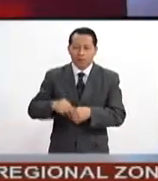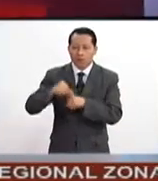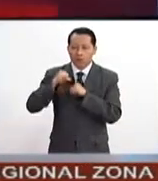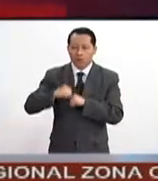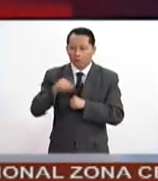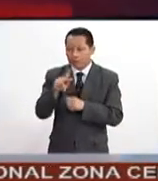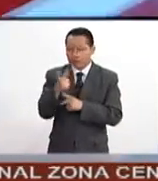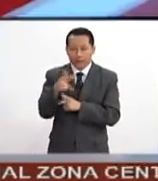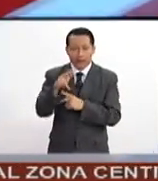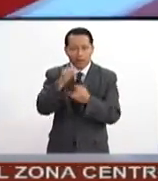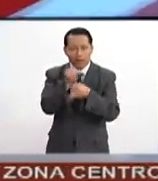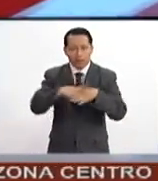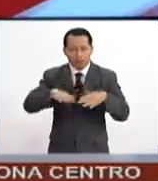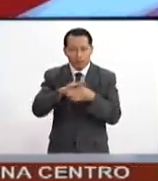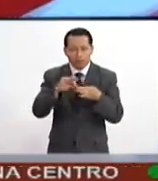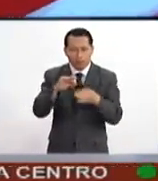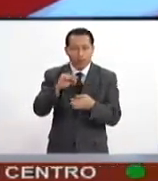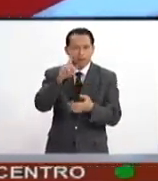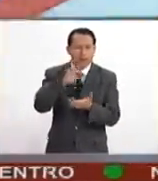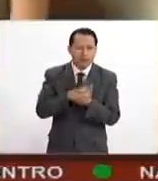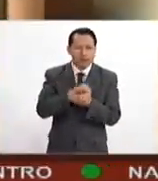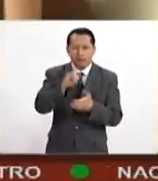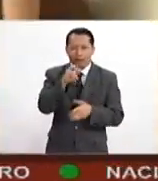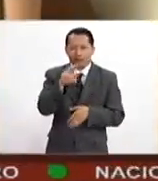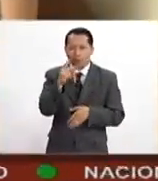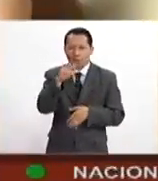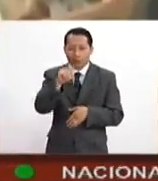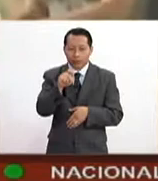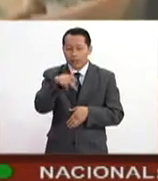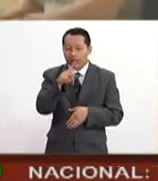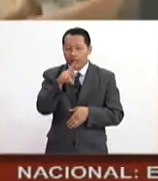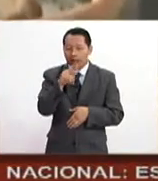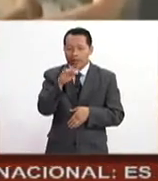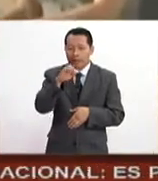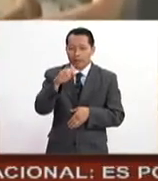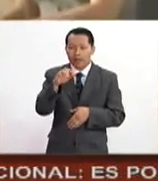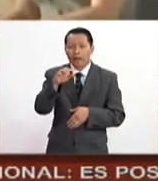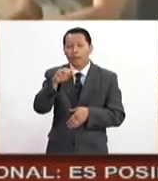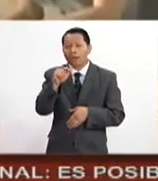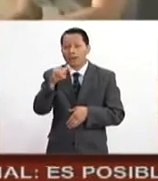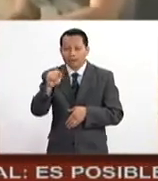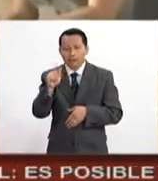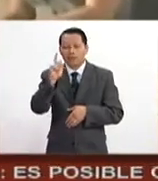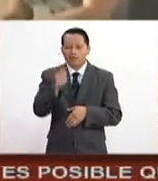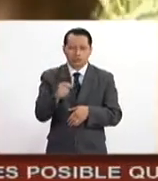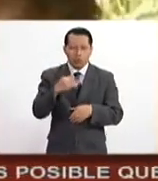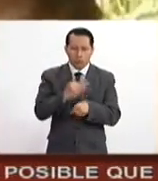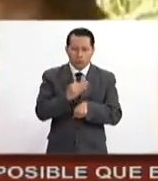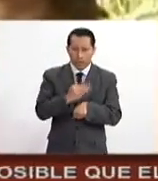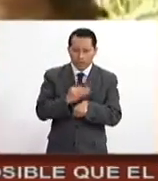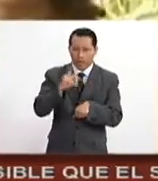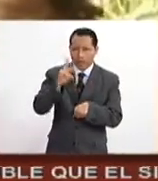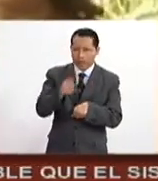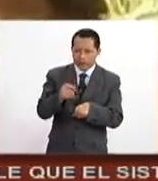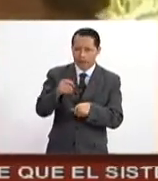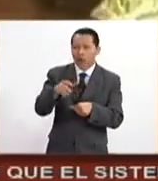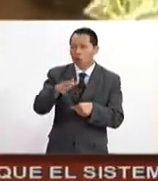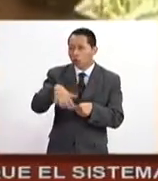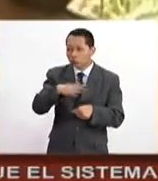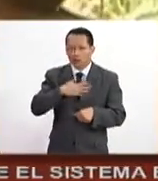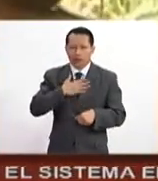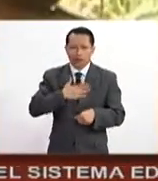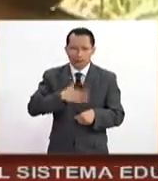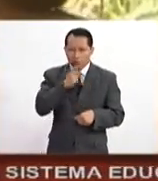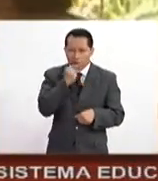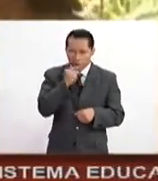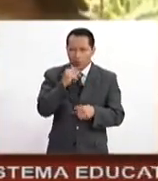Autoridades de la PGR informaron que la esposa de Javier Duarte, Karime Macías, no es considerada prófuga de la justicia. En caso de existir una indagatoria en